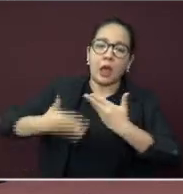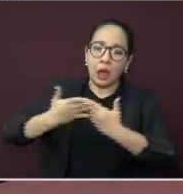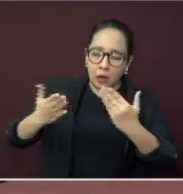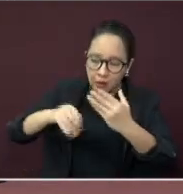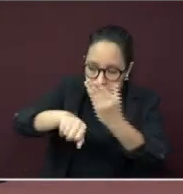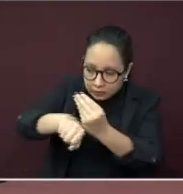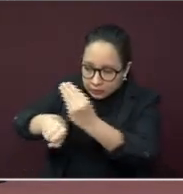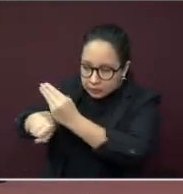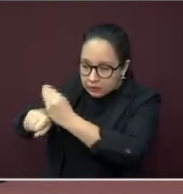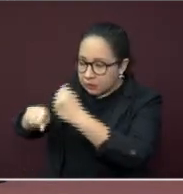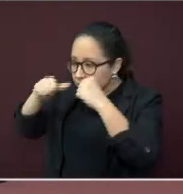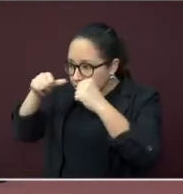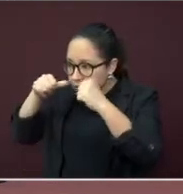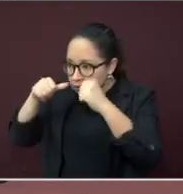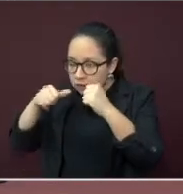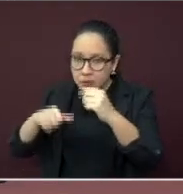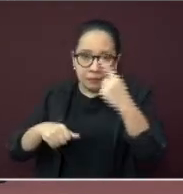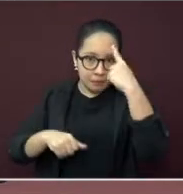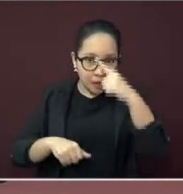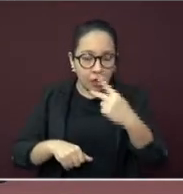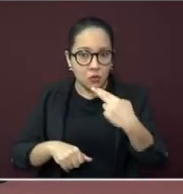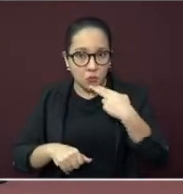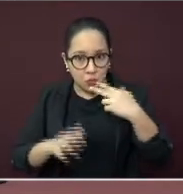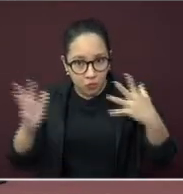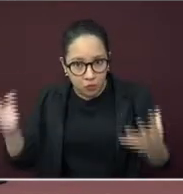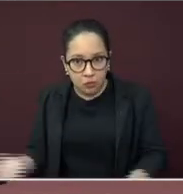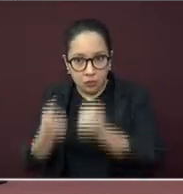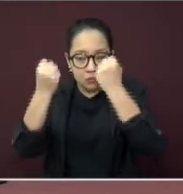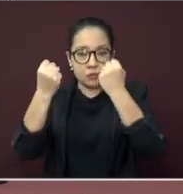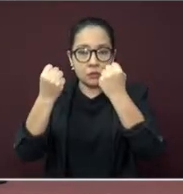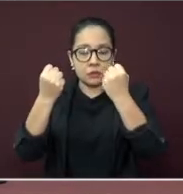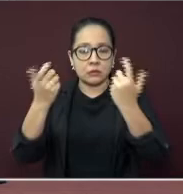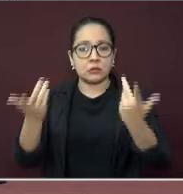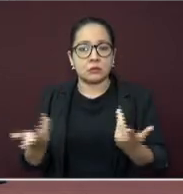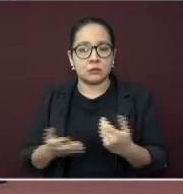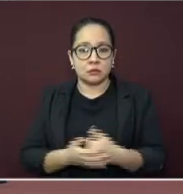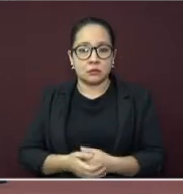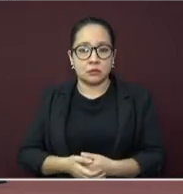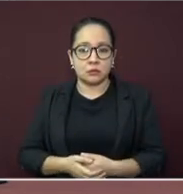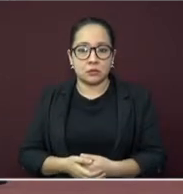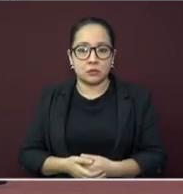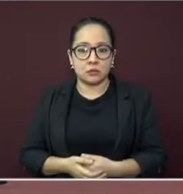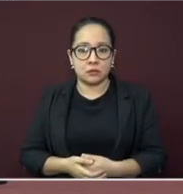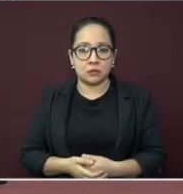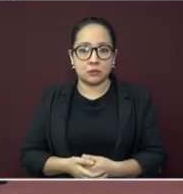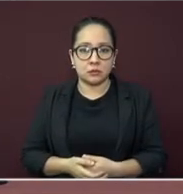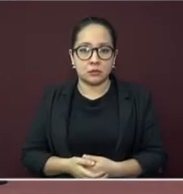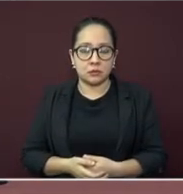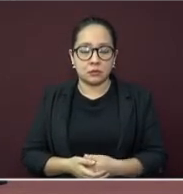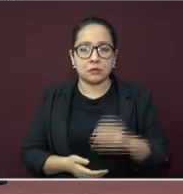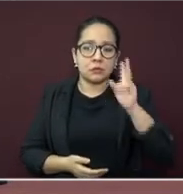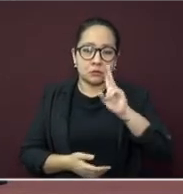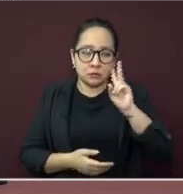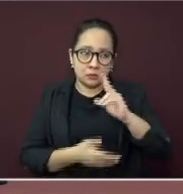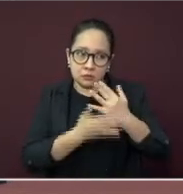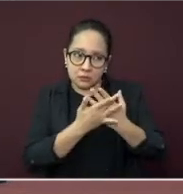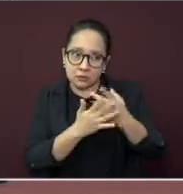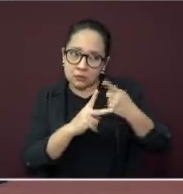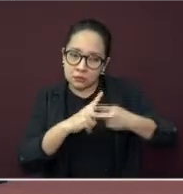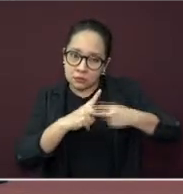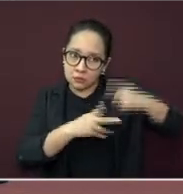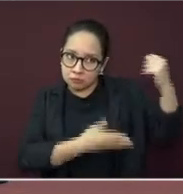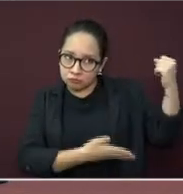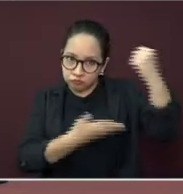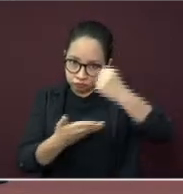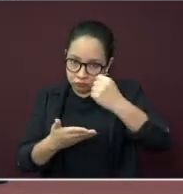supuesto que hay el interés de rescatarla cuando el presupuesto así lo permita se lo